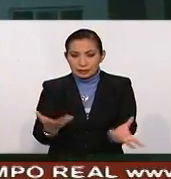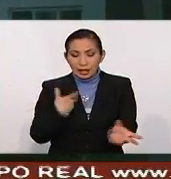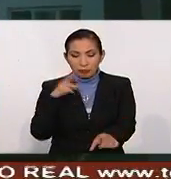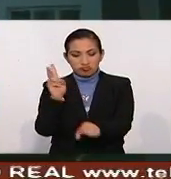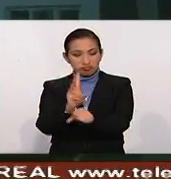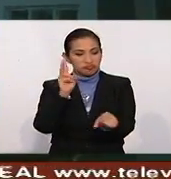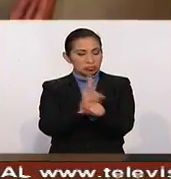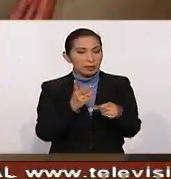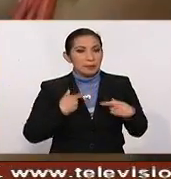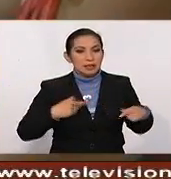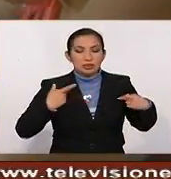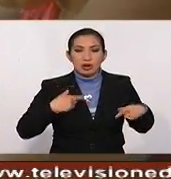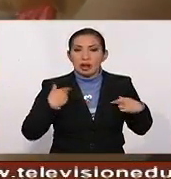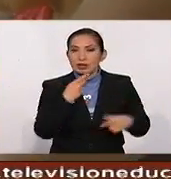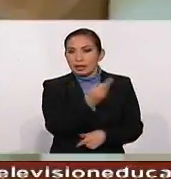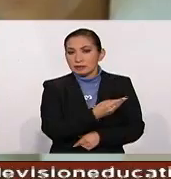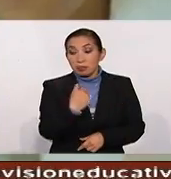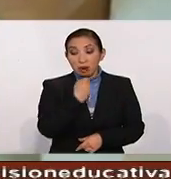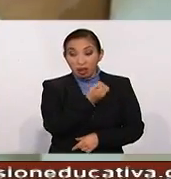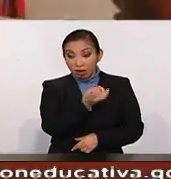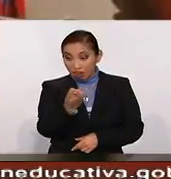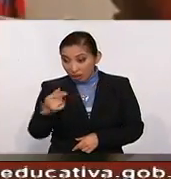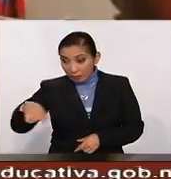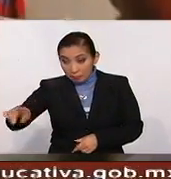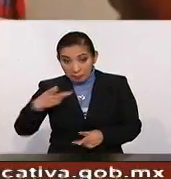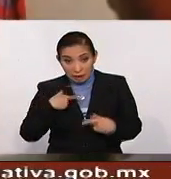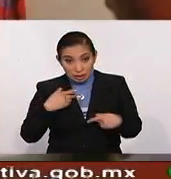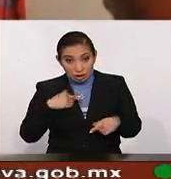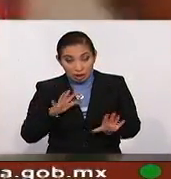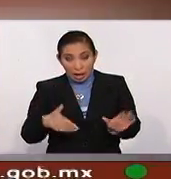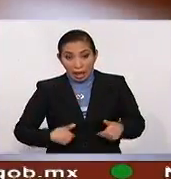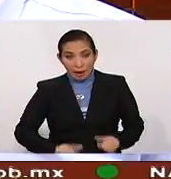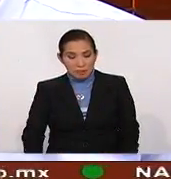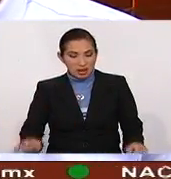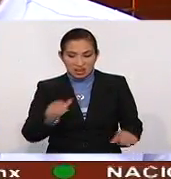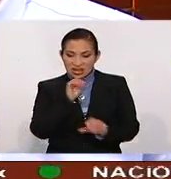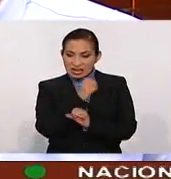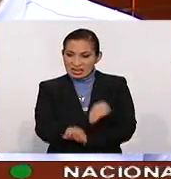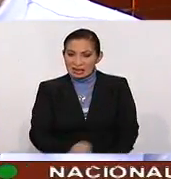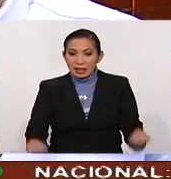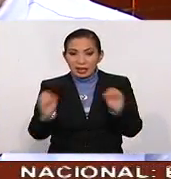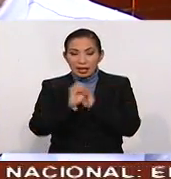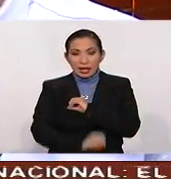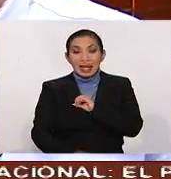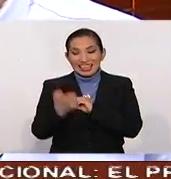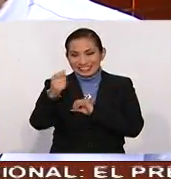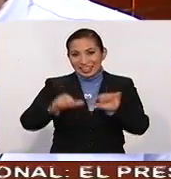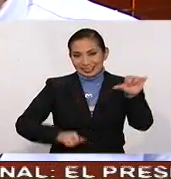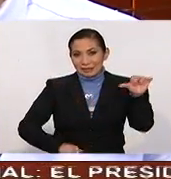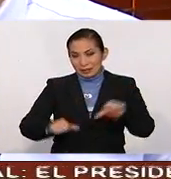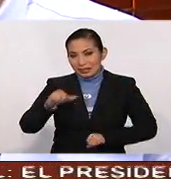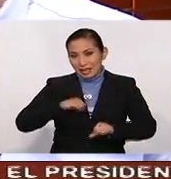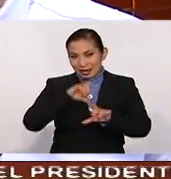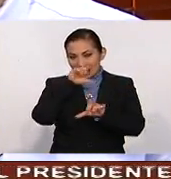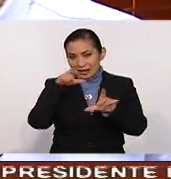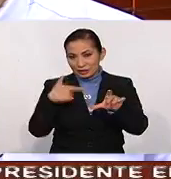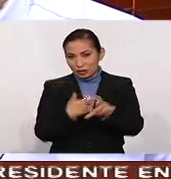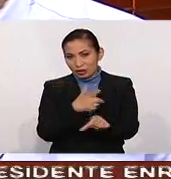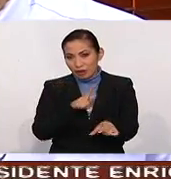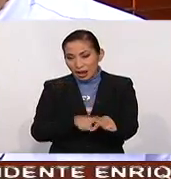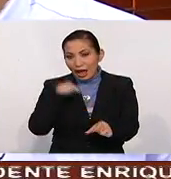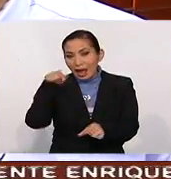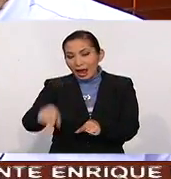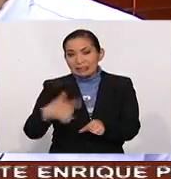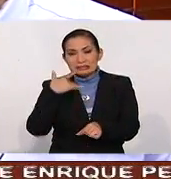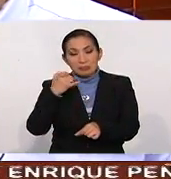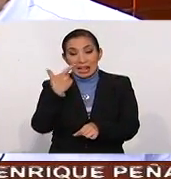los más necesitados, porque ninguna persona en México padezca hambre. La Cruzada Nacional es un esfuerzo para que 7